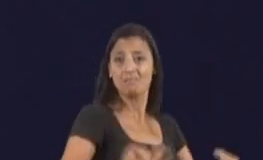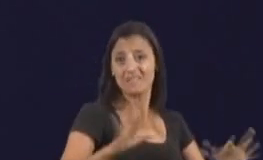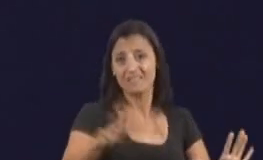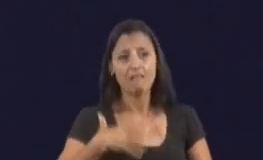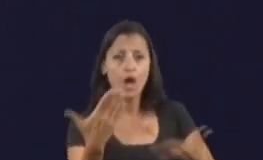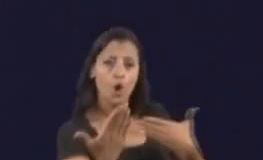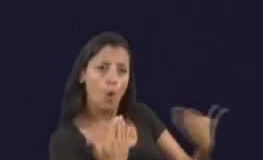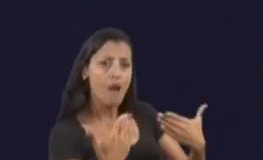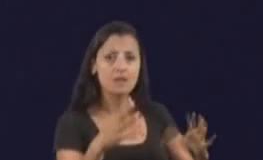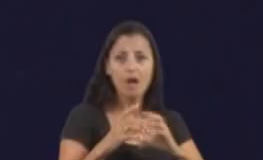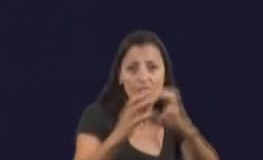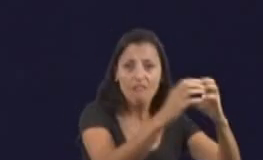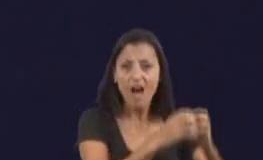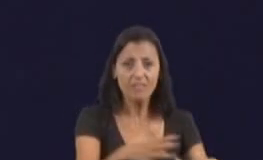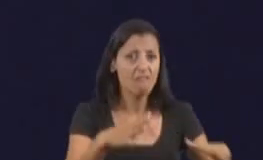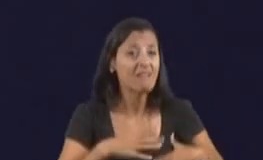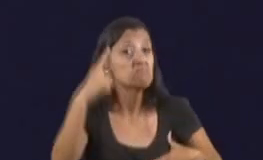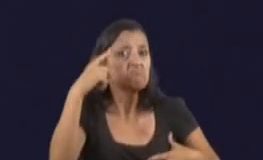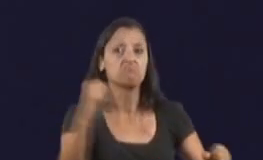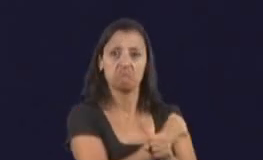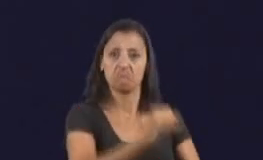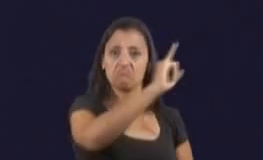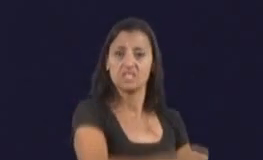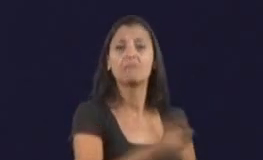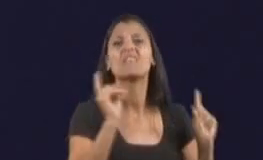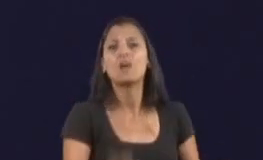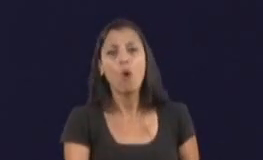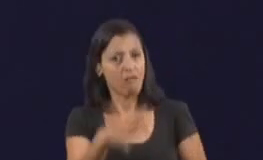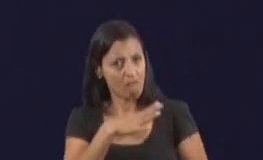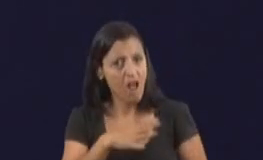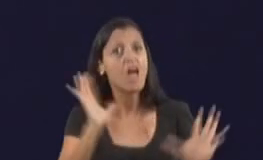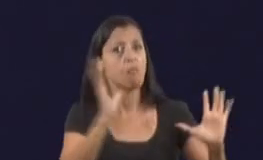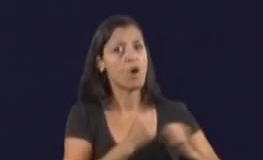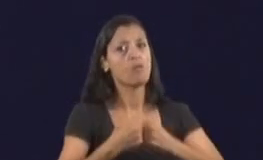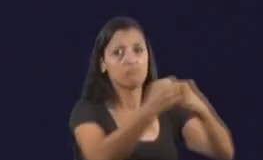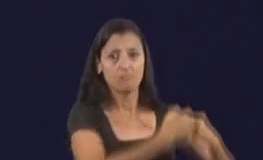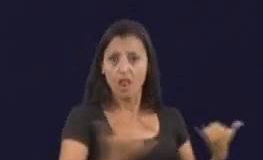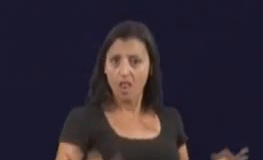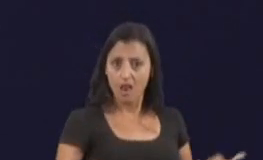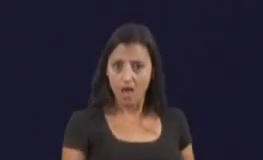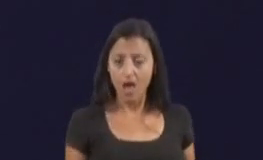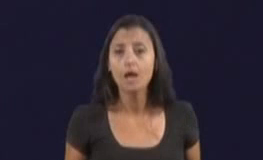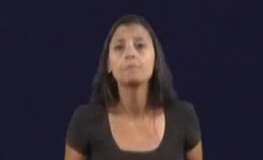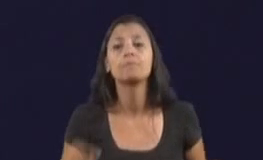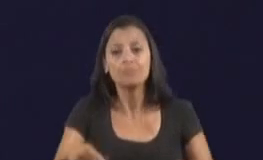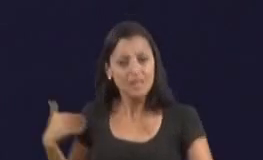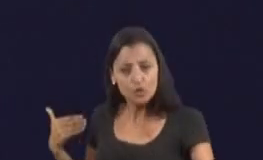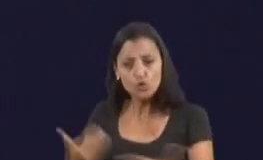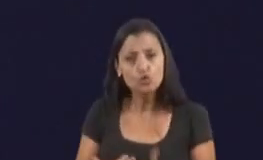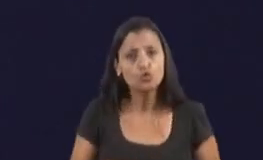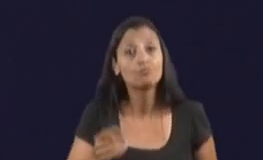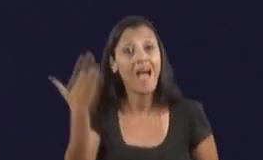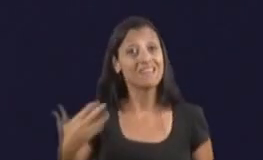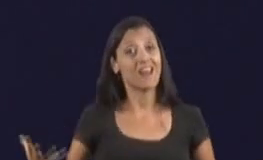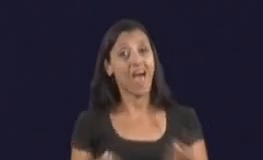conversando, entendíamos que se iban a lograr y todavía no descartamos, por supuesto, que esos consensos estén. Pero hay como todo este año, ayer cumplimos